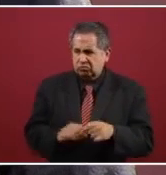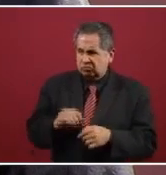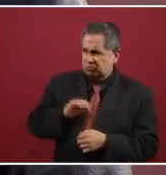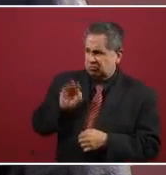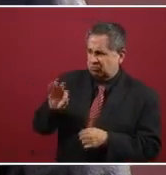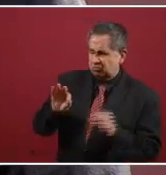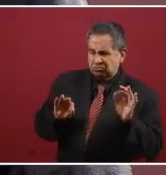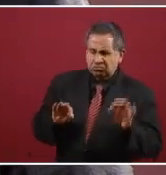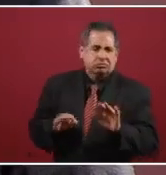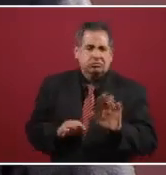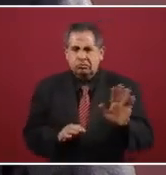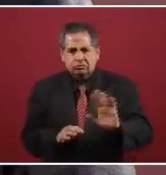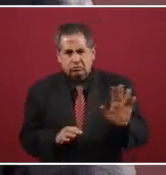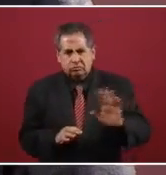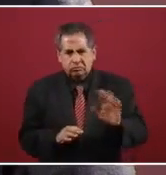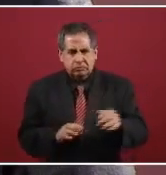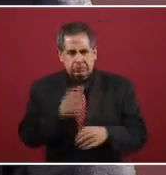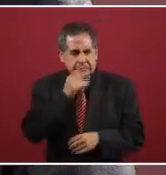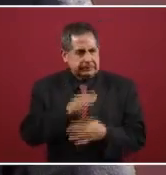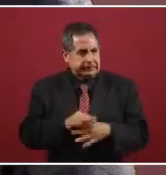que no se puede azuzar